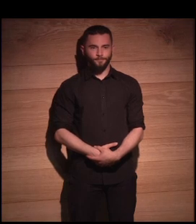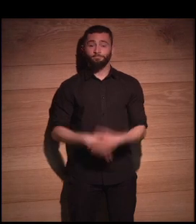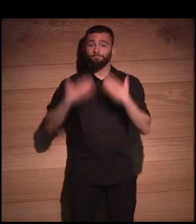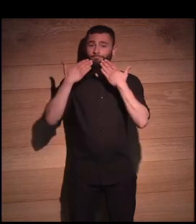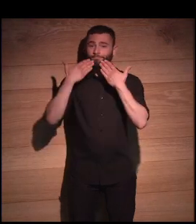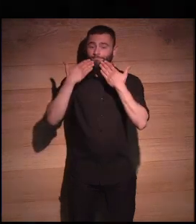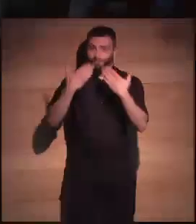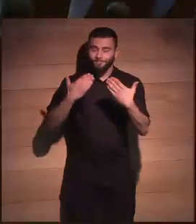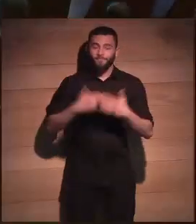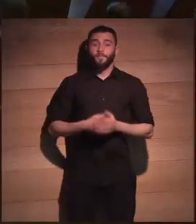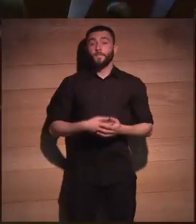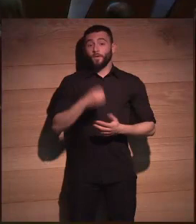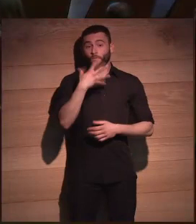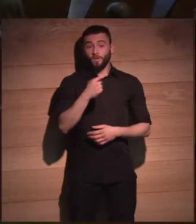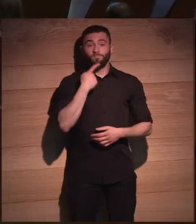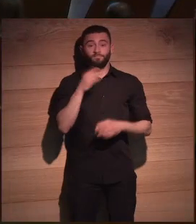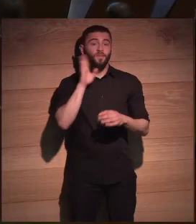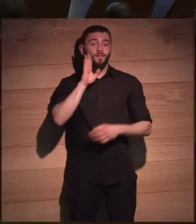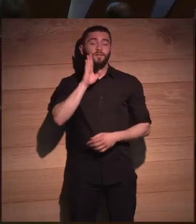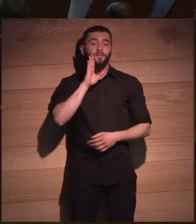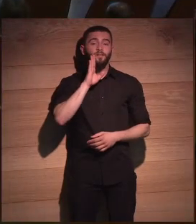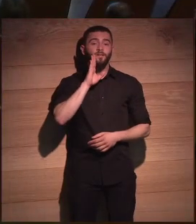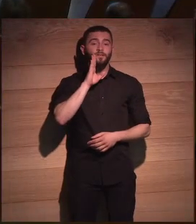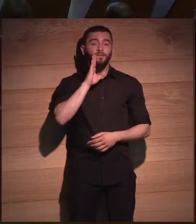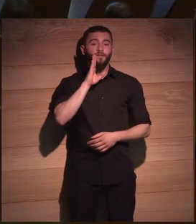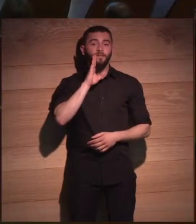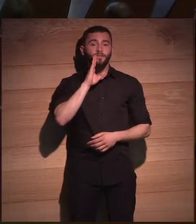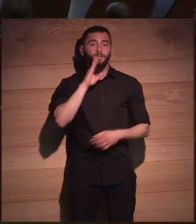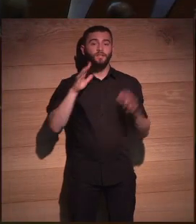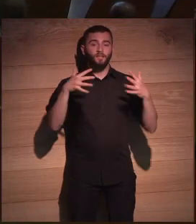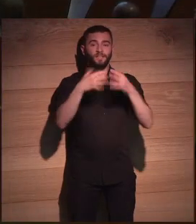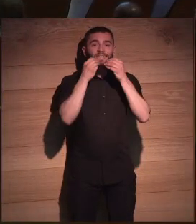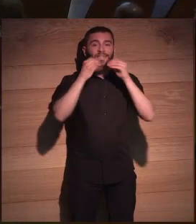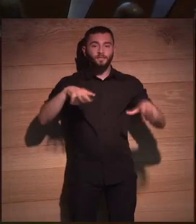Muchas gracias. Bueno, como os decía, un paso por la historia de Internet